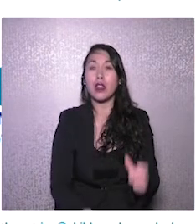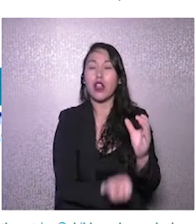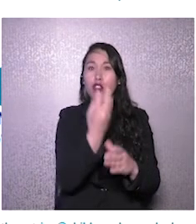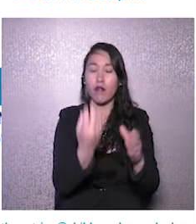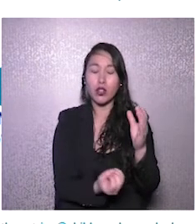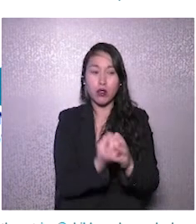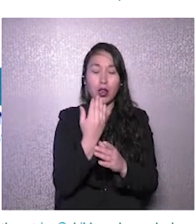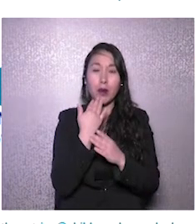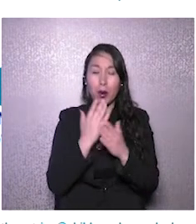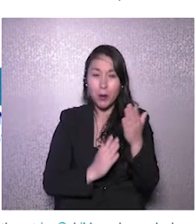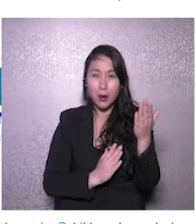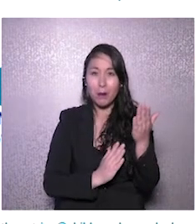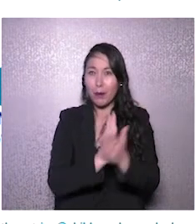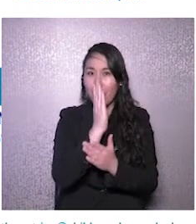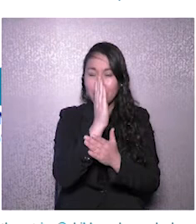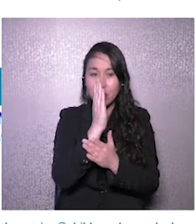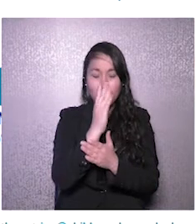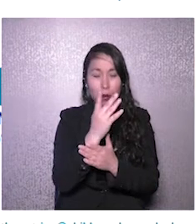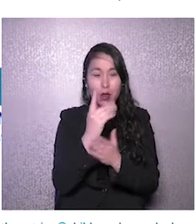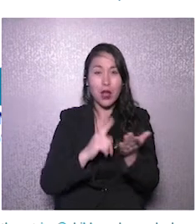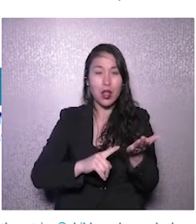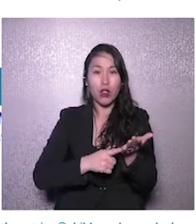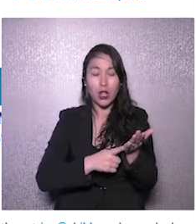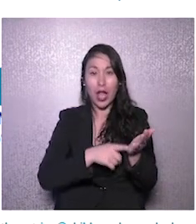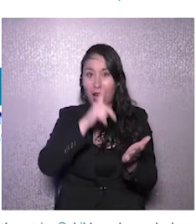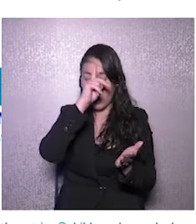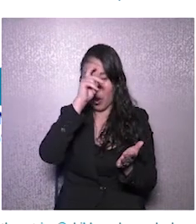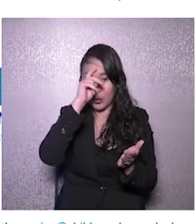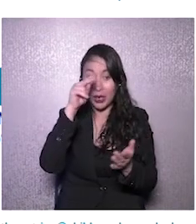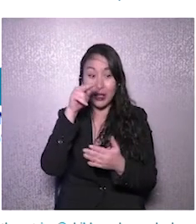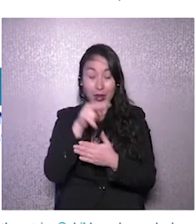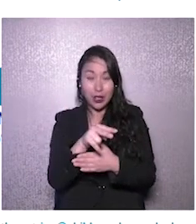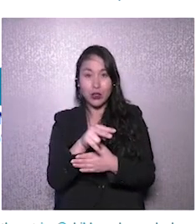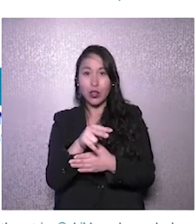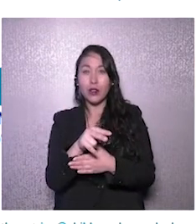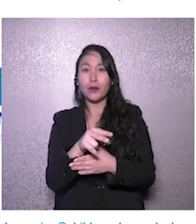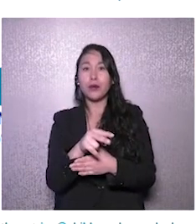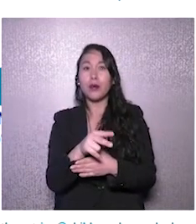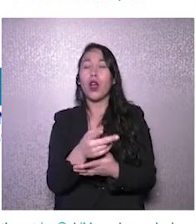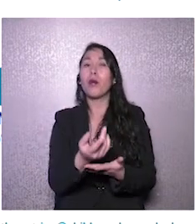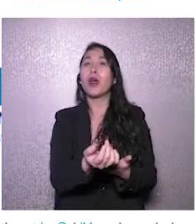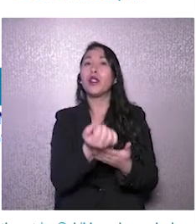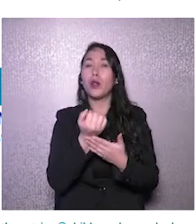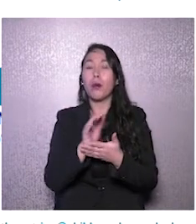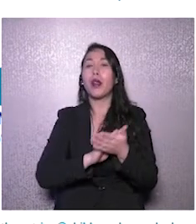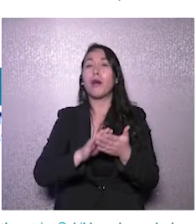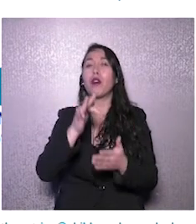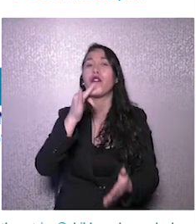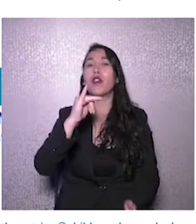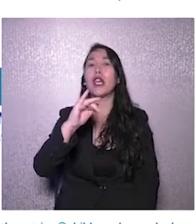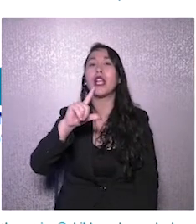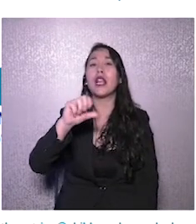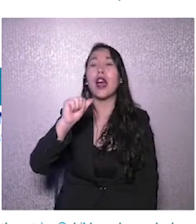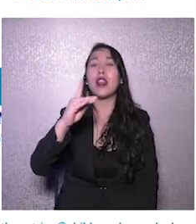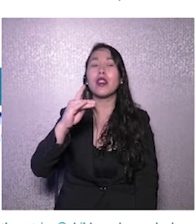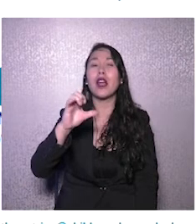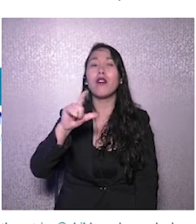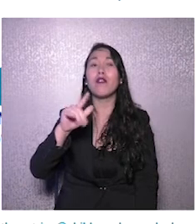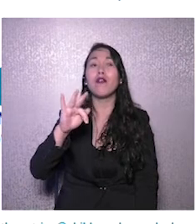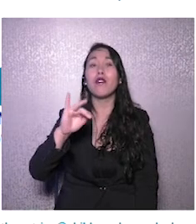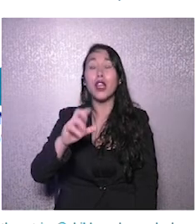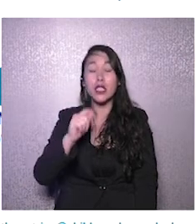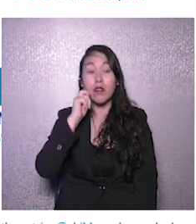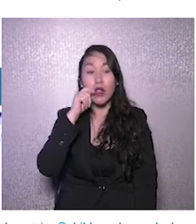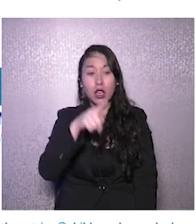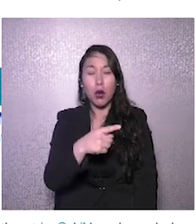los hospitales. Y eso trae resultados. Uno de los ejemplos más importantes es el de Children's Hospital de Filadelfia. Generan 4 startups al año.